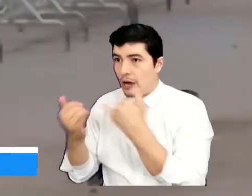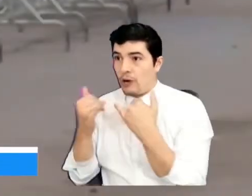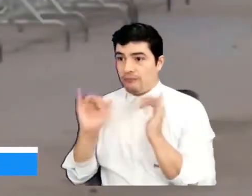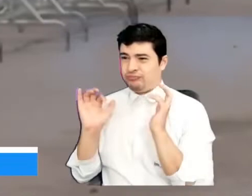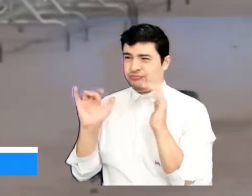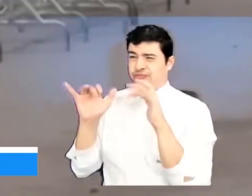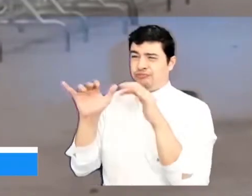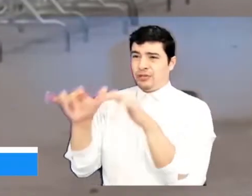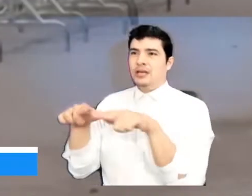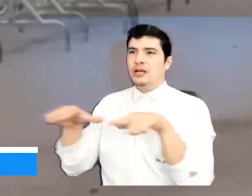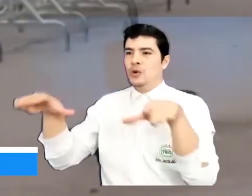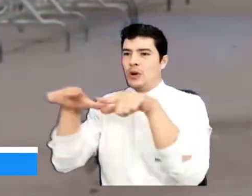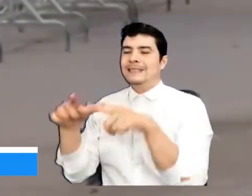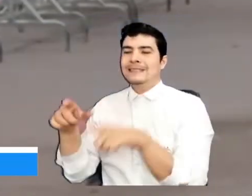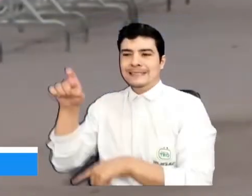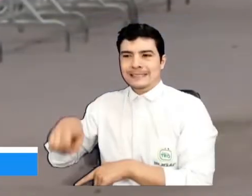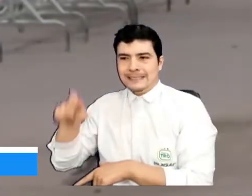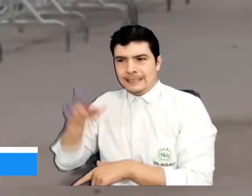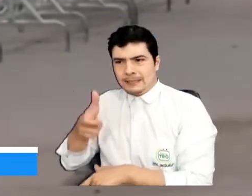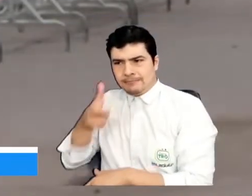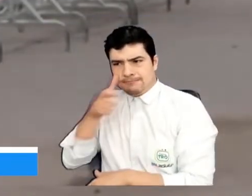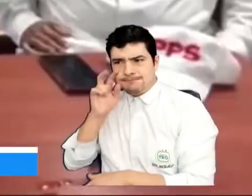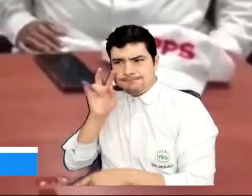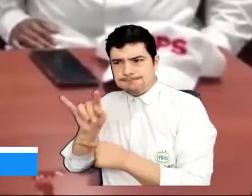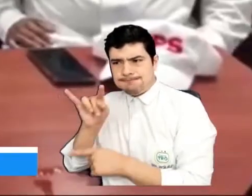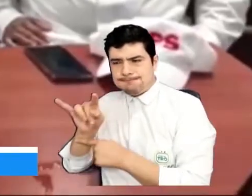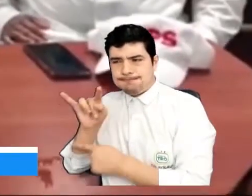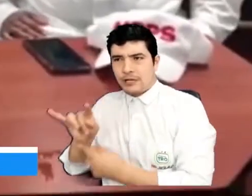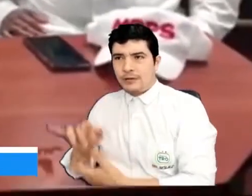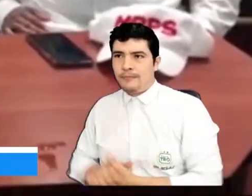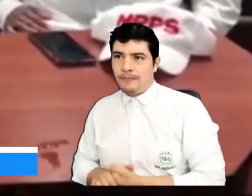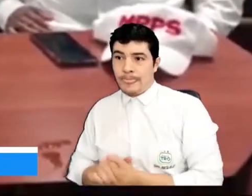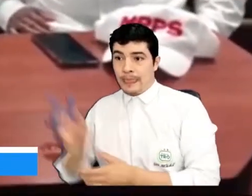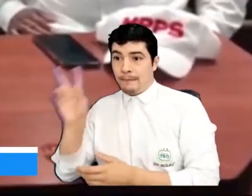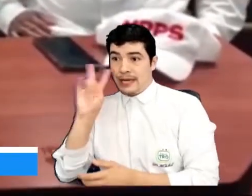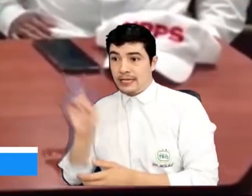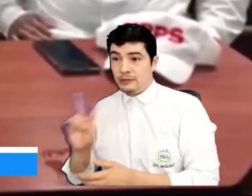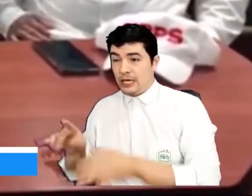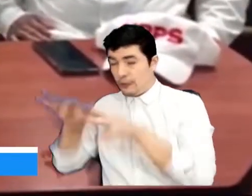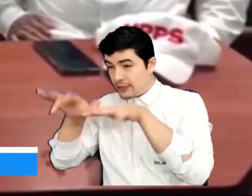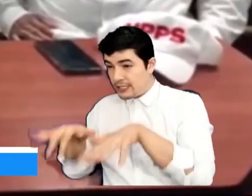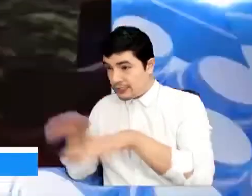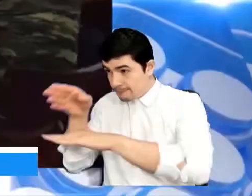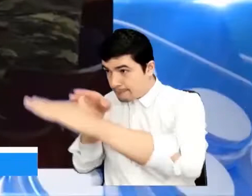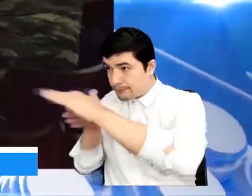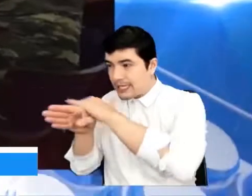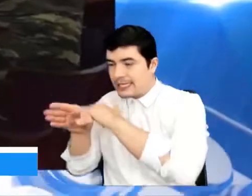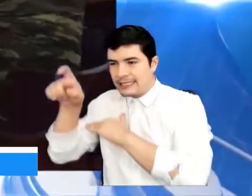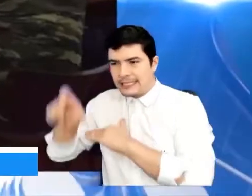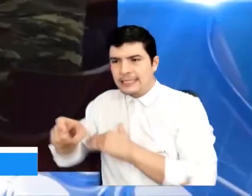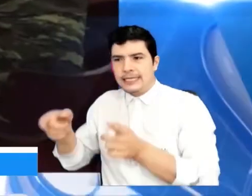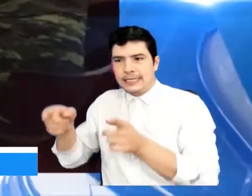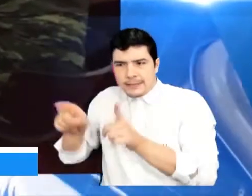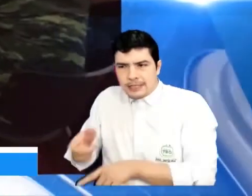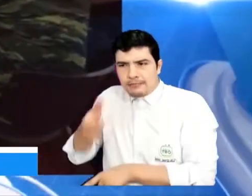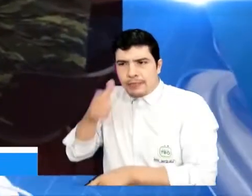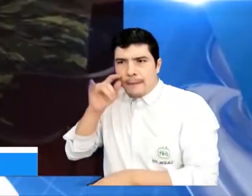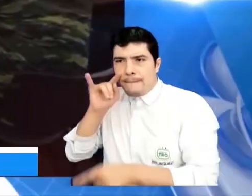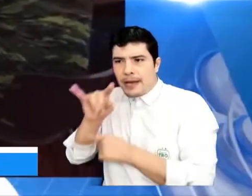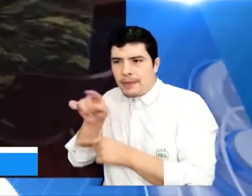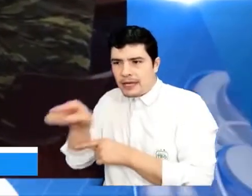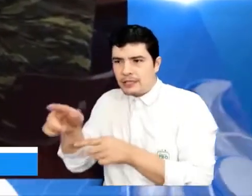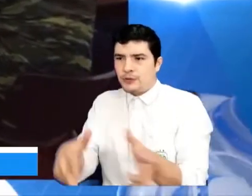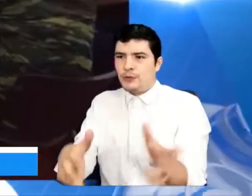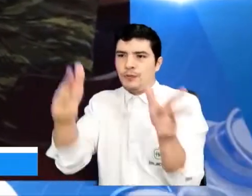de manera que son tres temas que los deben reportar y ojalá permanezcan de la misma manera en las próximas semanas. Finalmente, ambas partes llegaron a